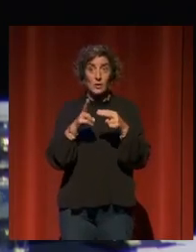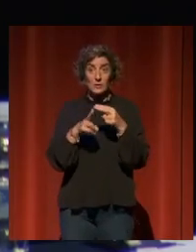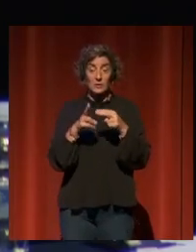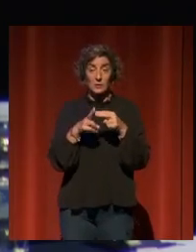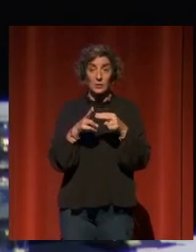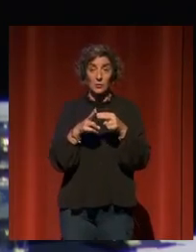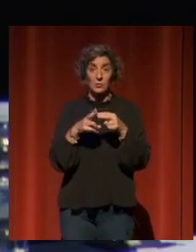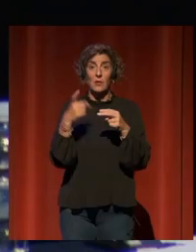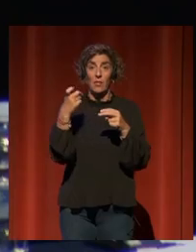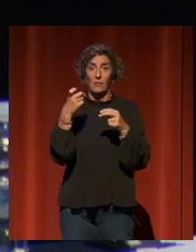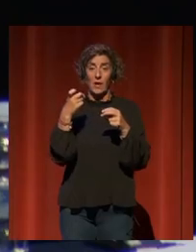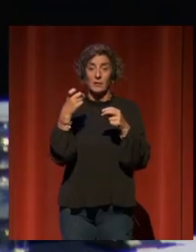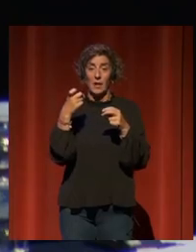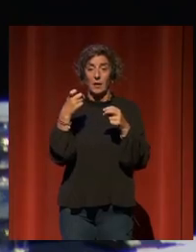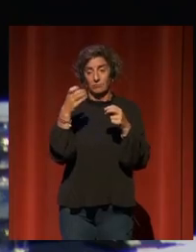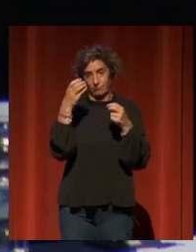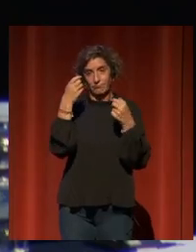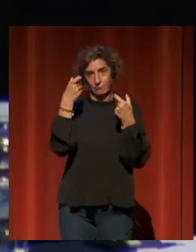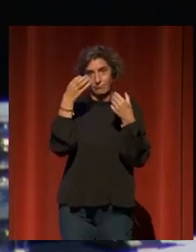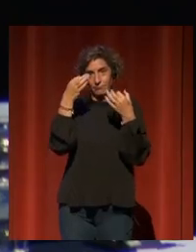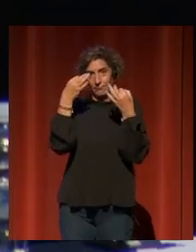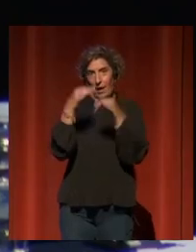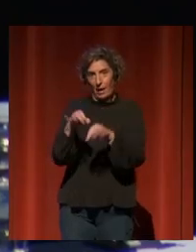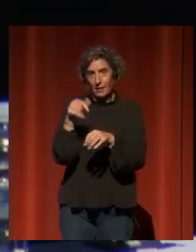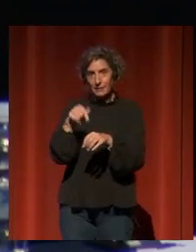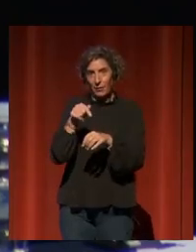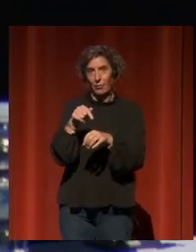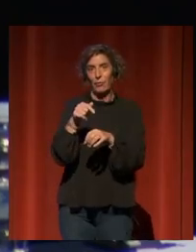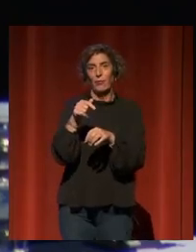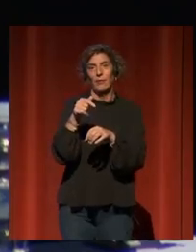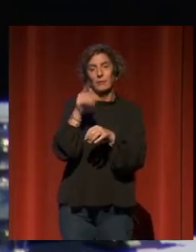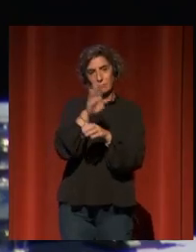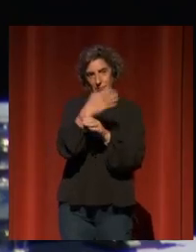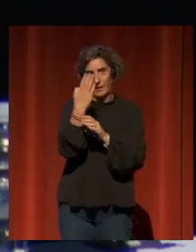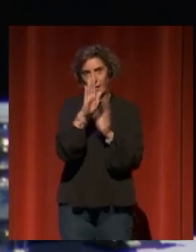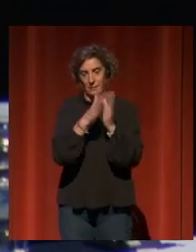prestar atención de vez en cuando a las bibliotecas